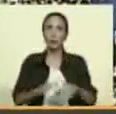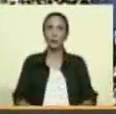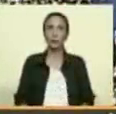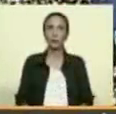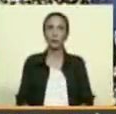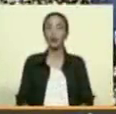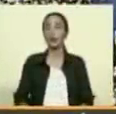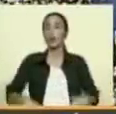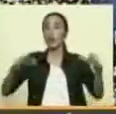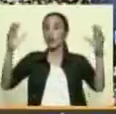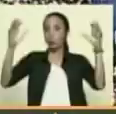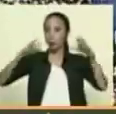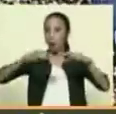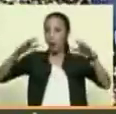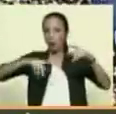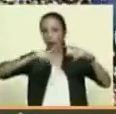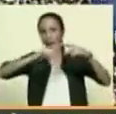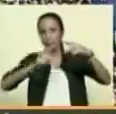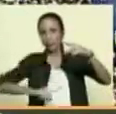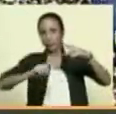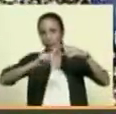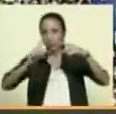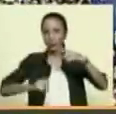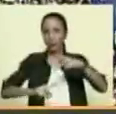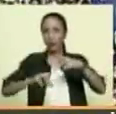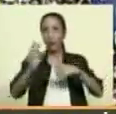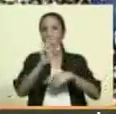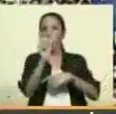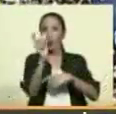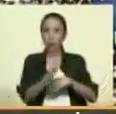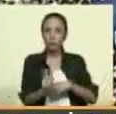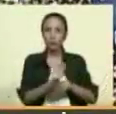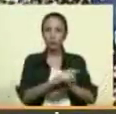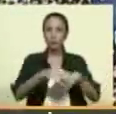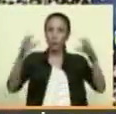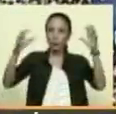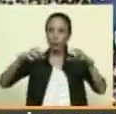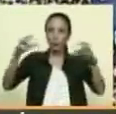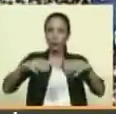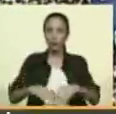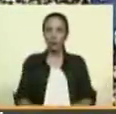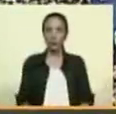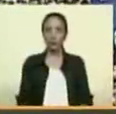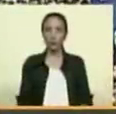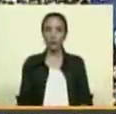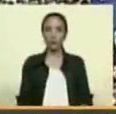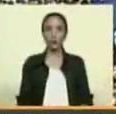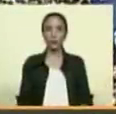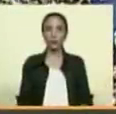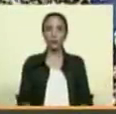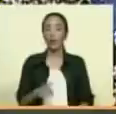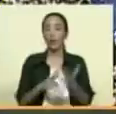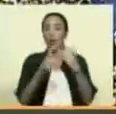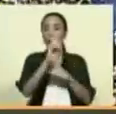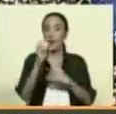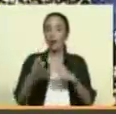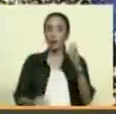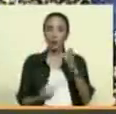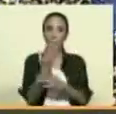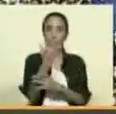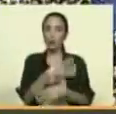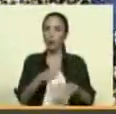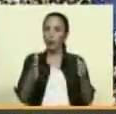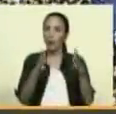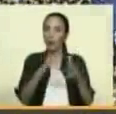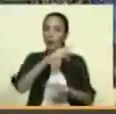Llueva, truene o relampaguee, el 20 de mayo gana la